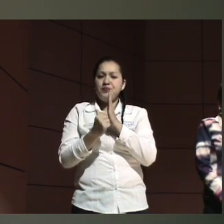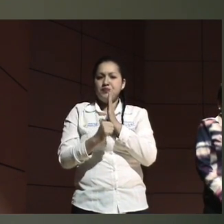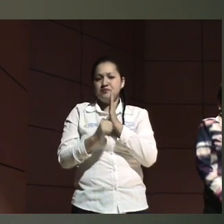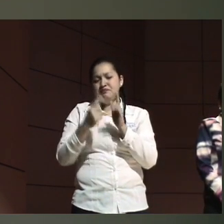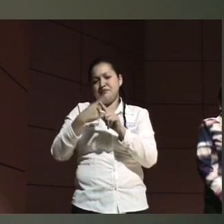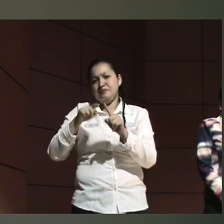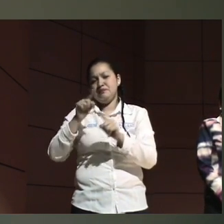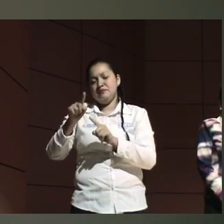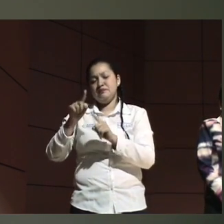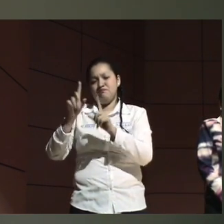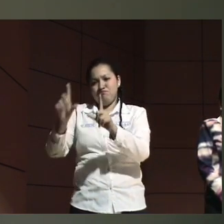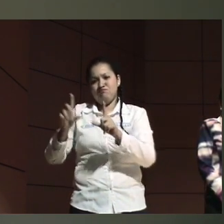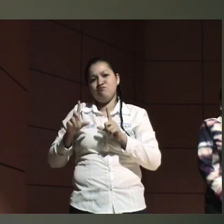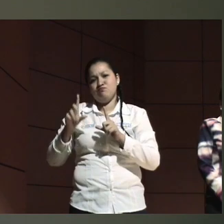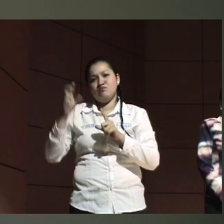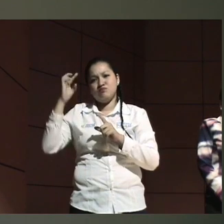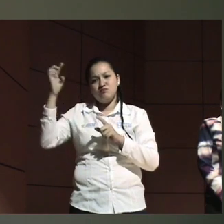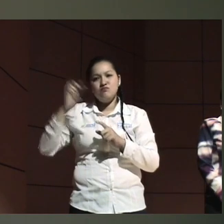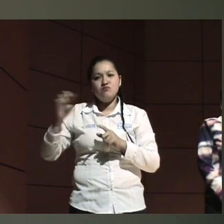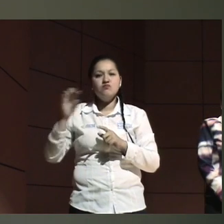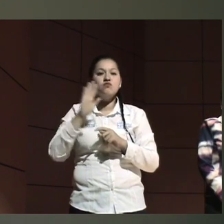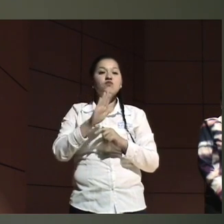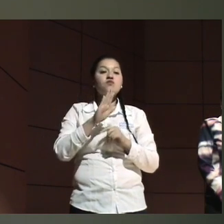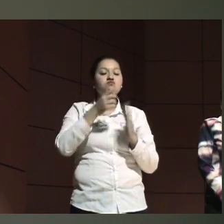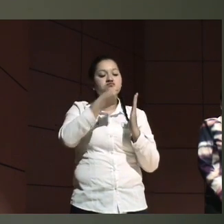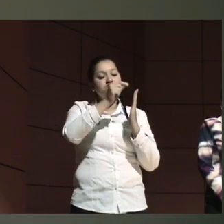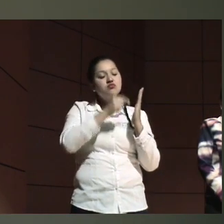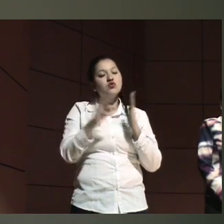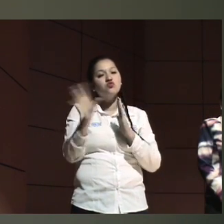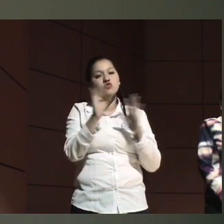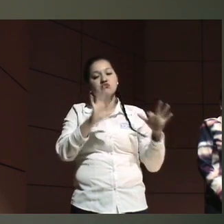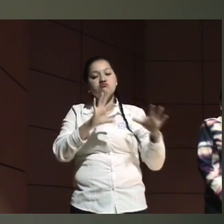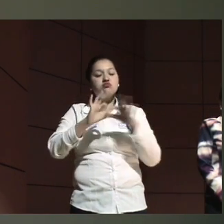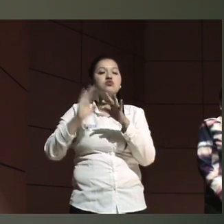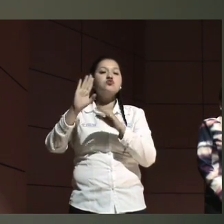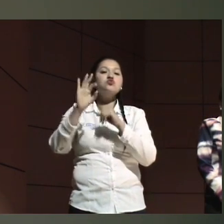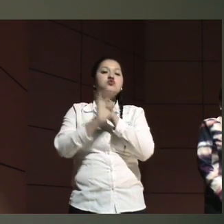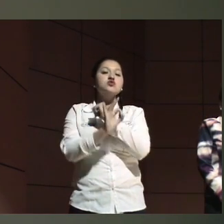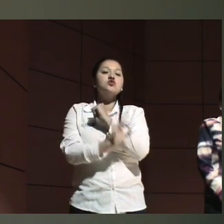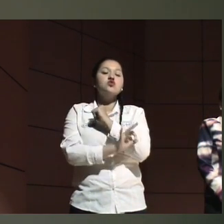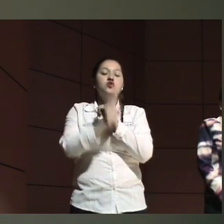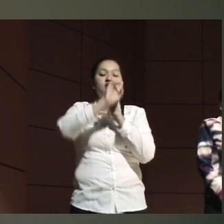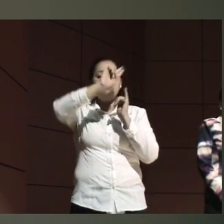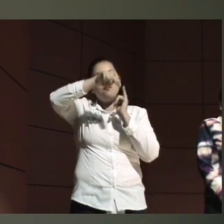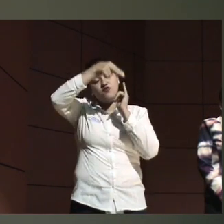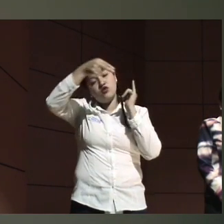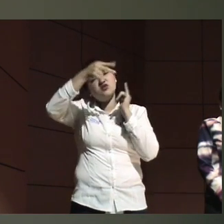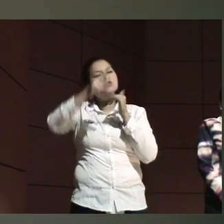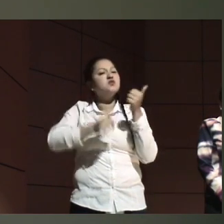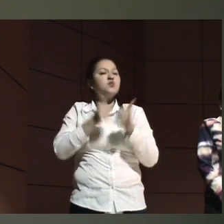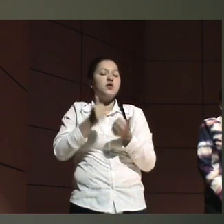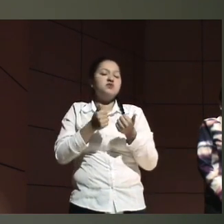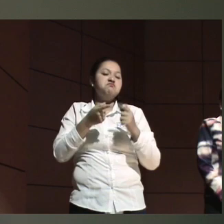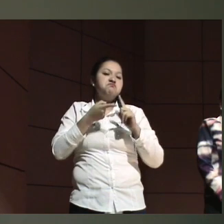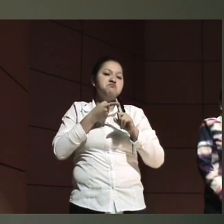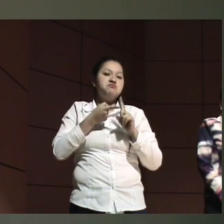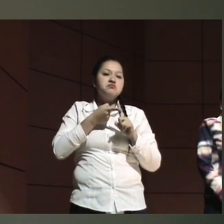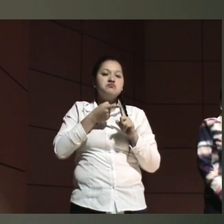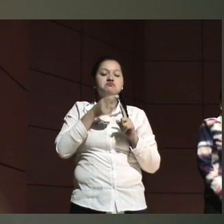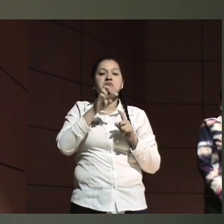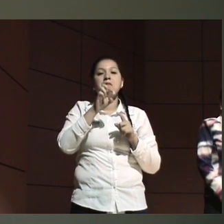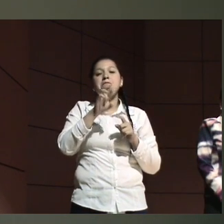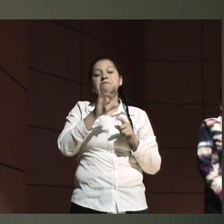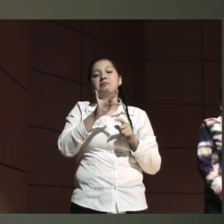y allí se prestan diferentes servicios todos de ellos asociados a la psicología forense como son los peritajes